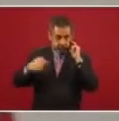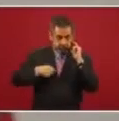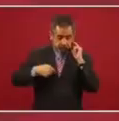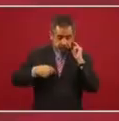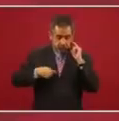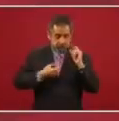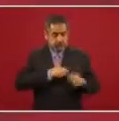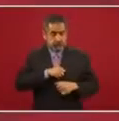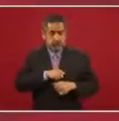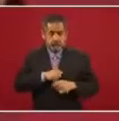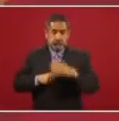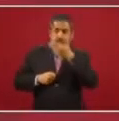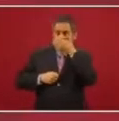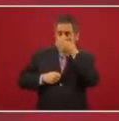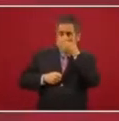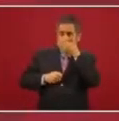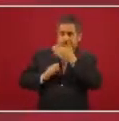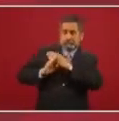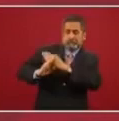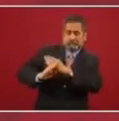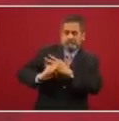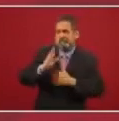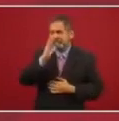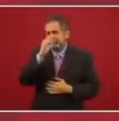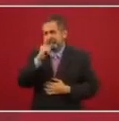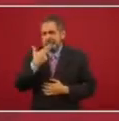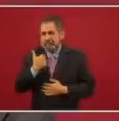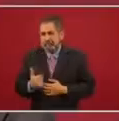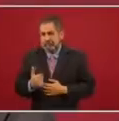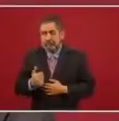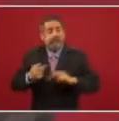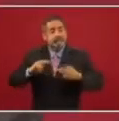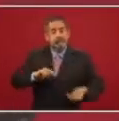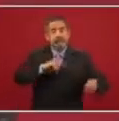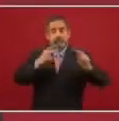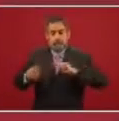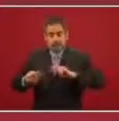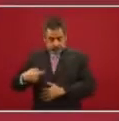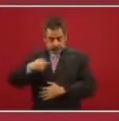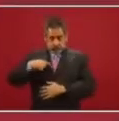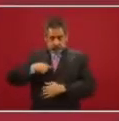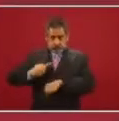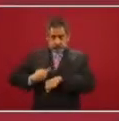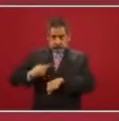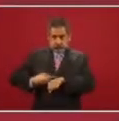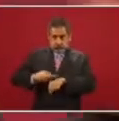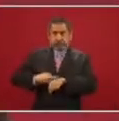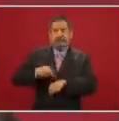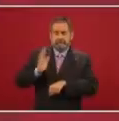enfermedad y habría que poner millones de cubrebocas pero en cambio si ayudan a que si se los pone la persona enferma